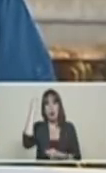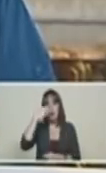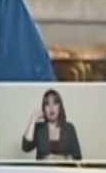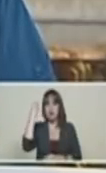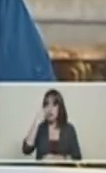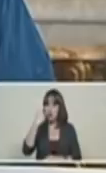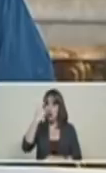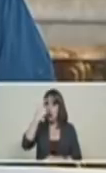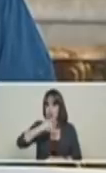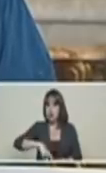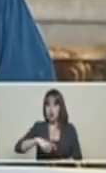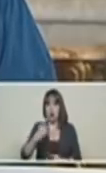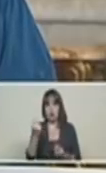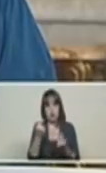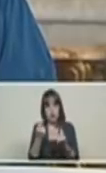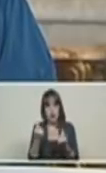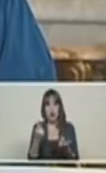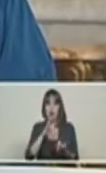alivio de su billetico en la mano.